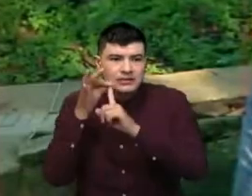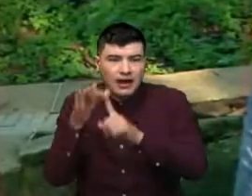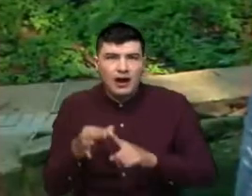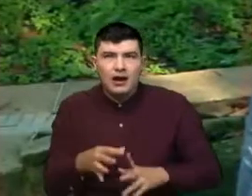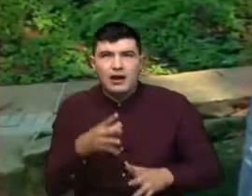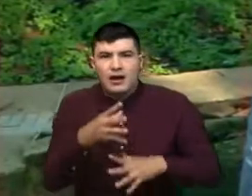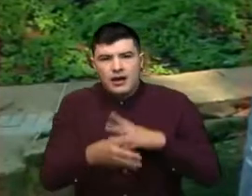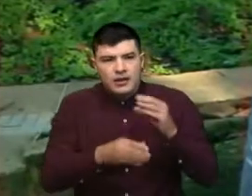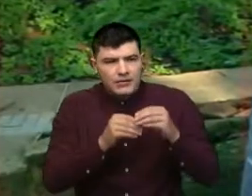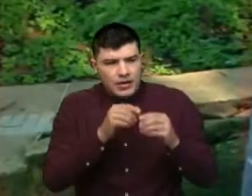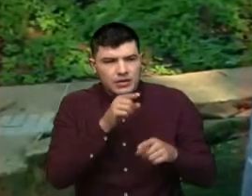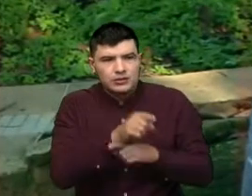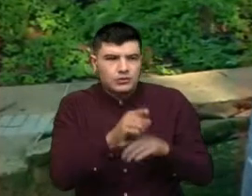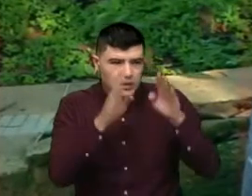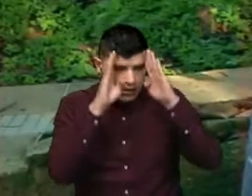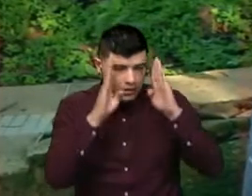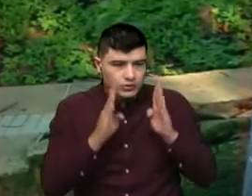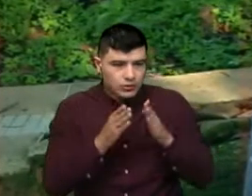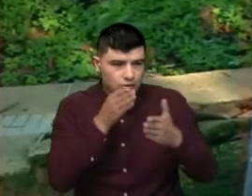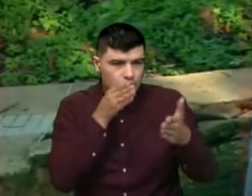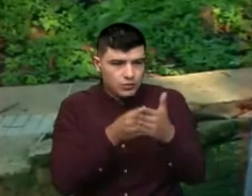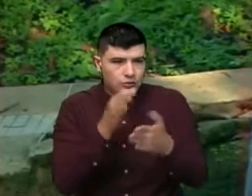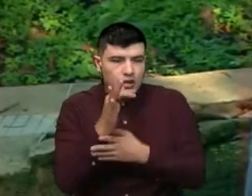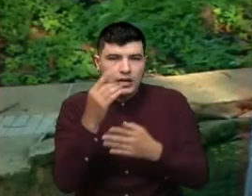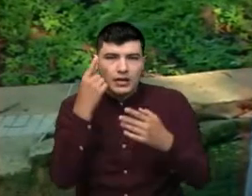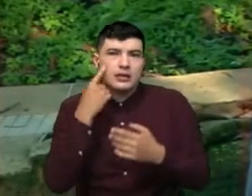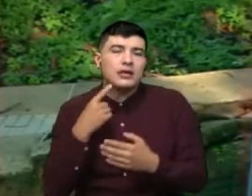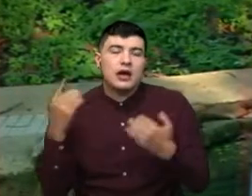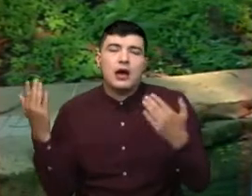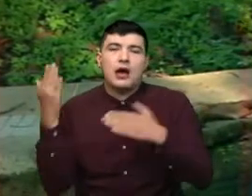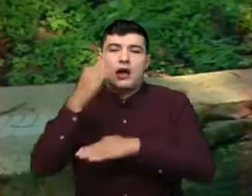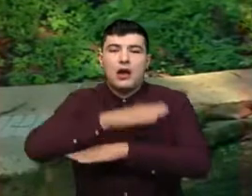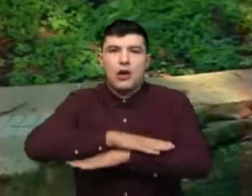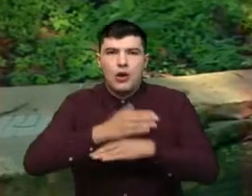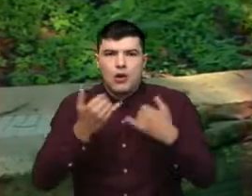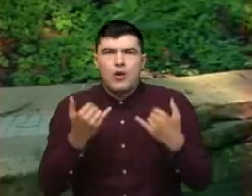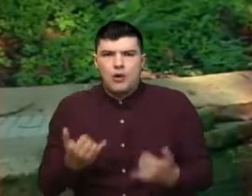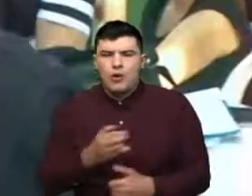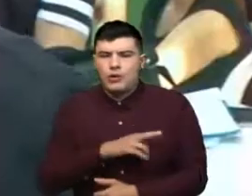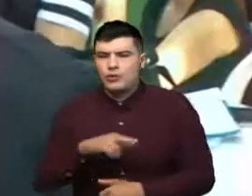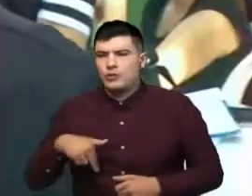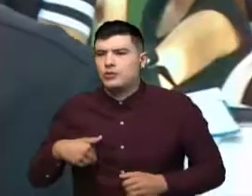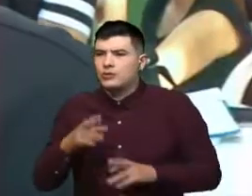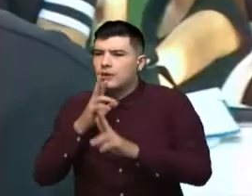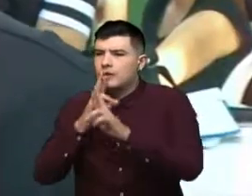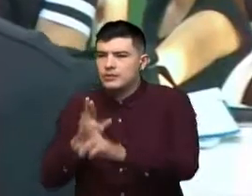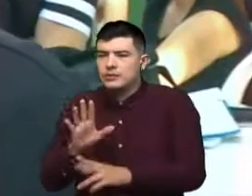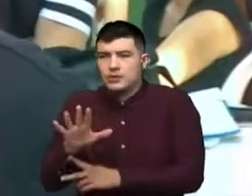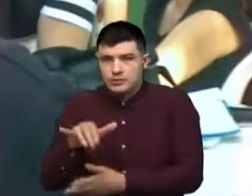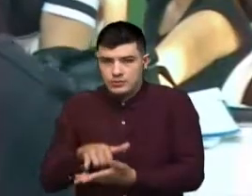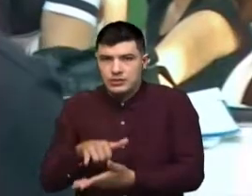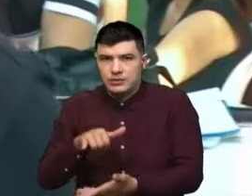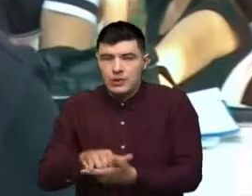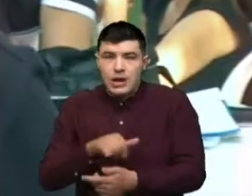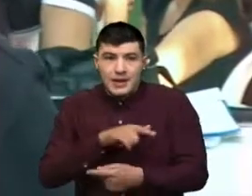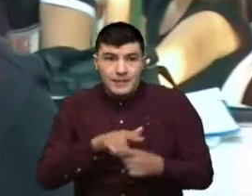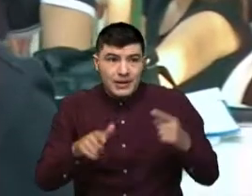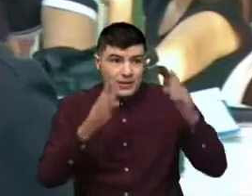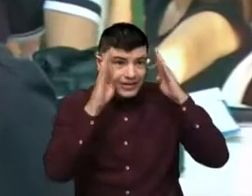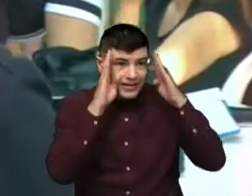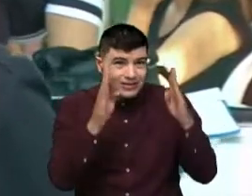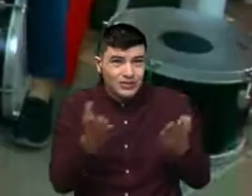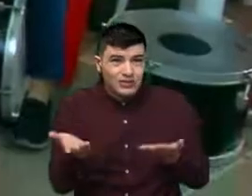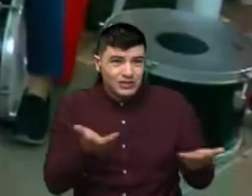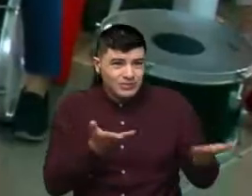las tutelas que nos llegue en el día de hoy entonces se les va a dar en prioridad lo que es la atención